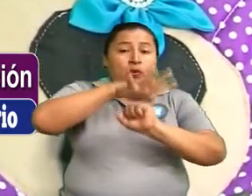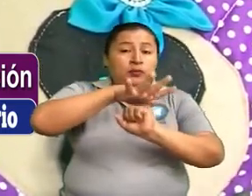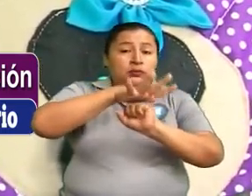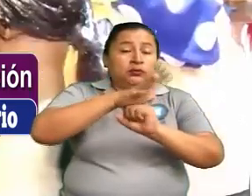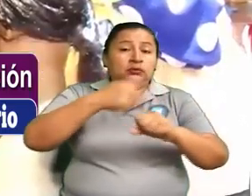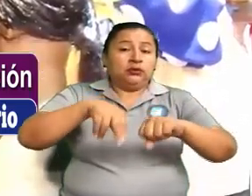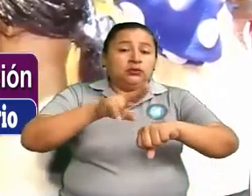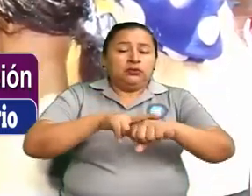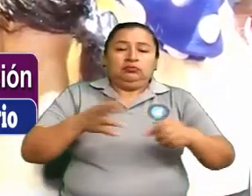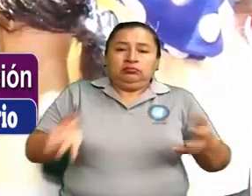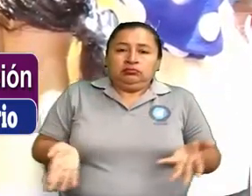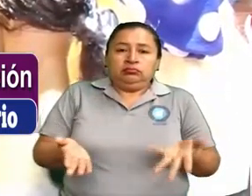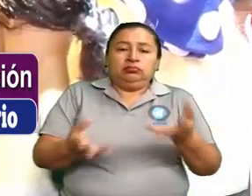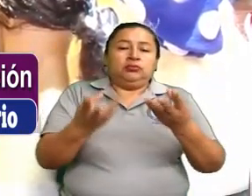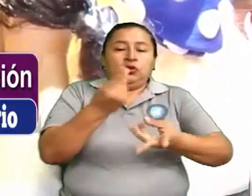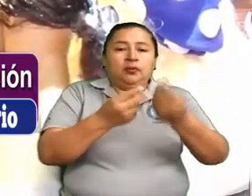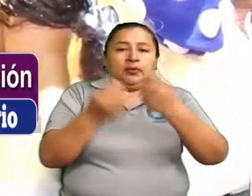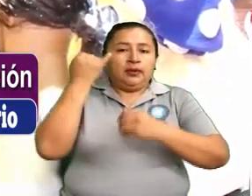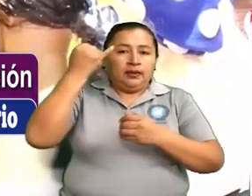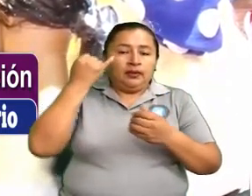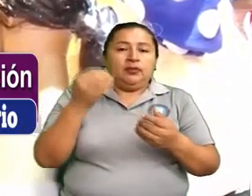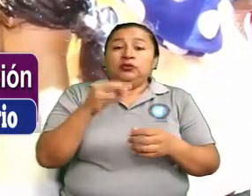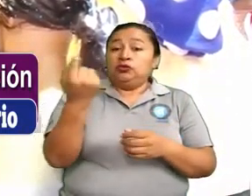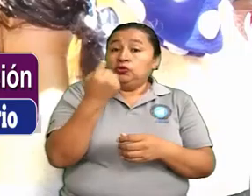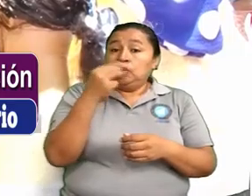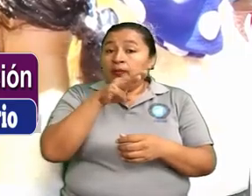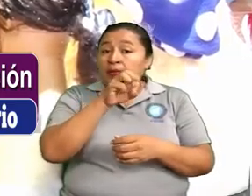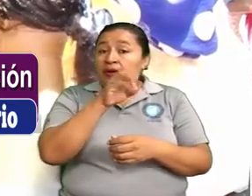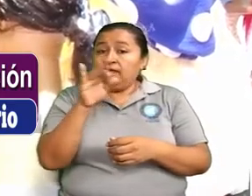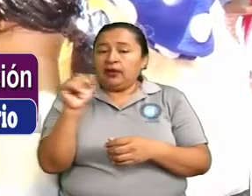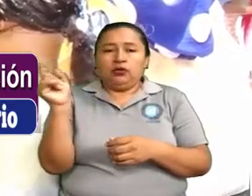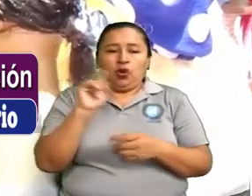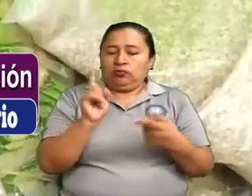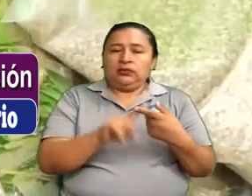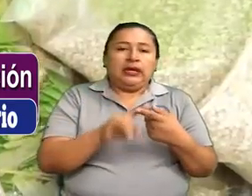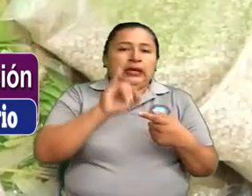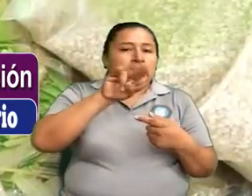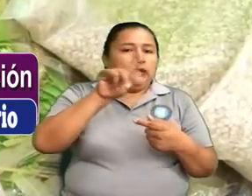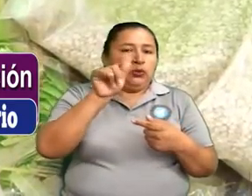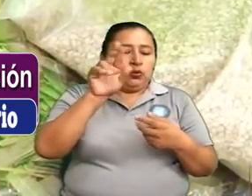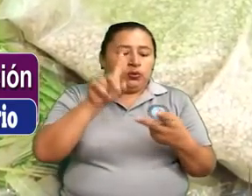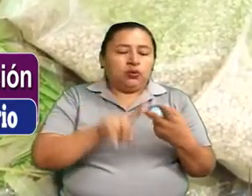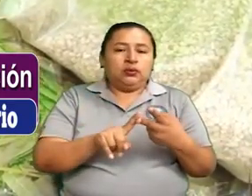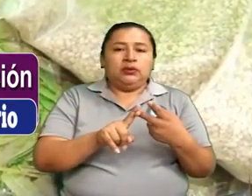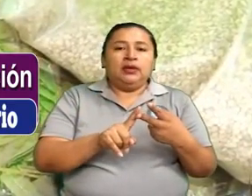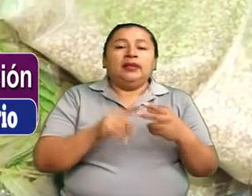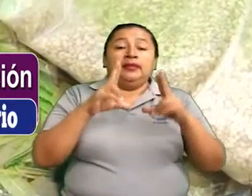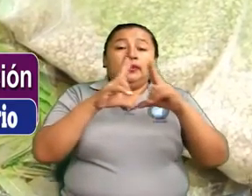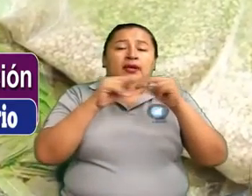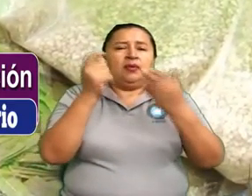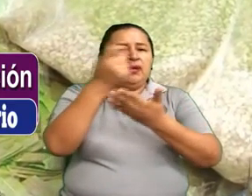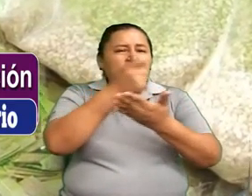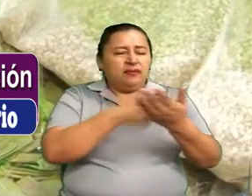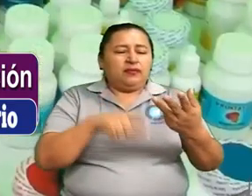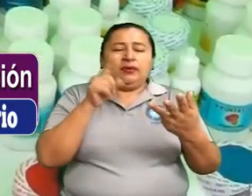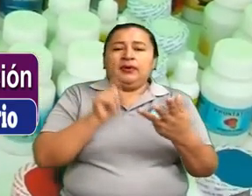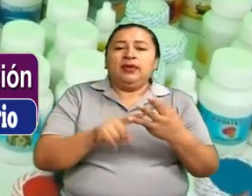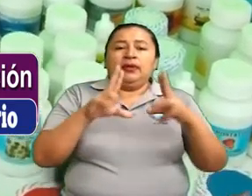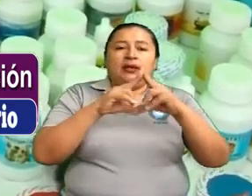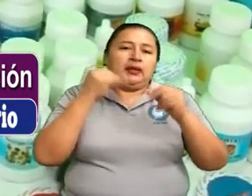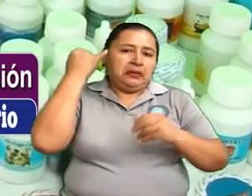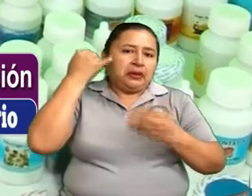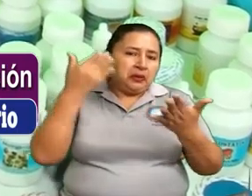nacional que promueve la economía creativa, no solo está el MEFCA. Entonces está el INTUR, está el equipo de Nicaragua Diseña, está el equipo de Nicaragua